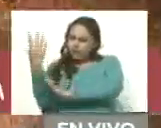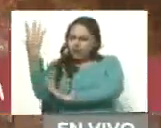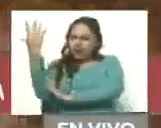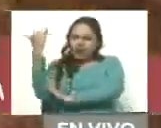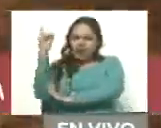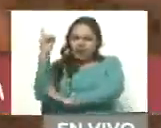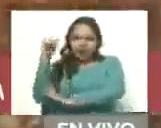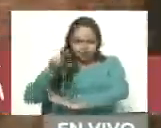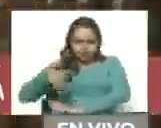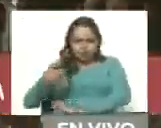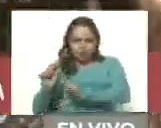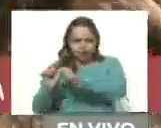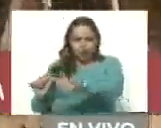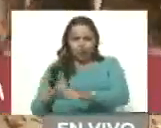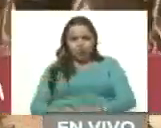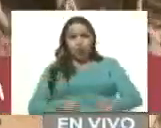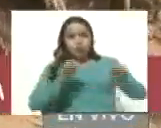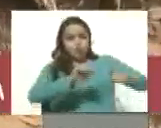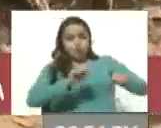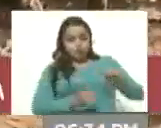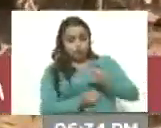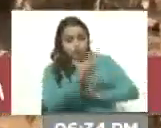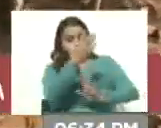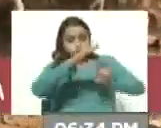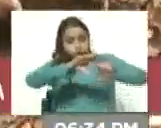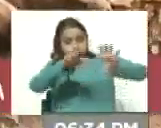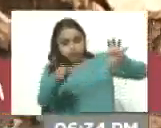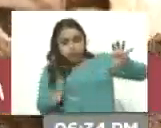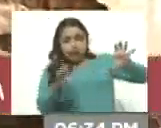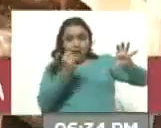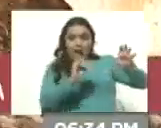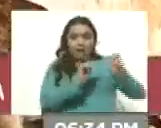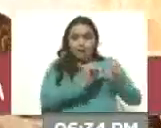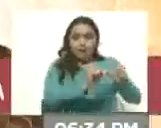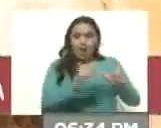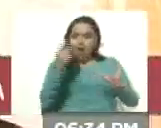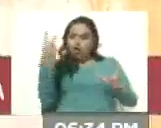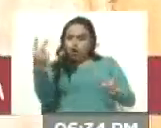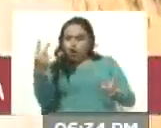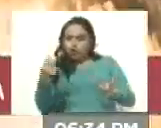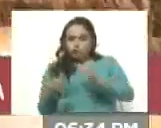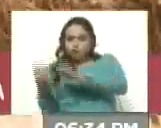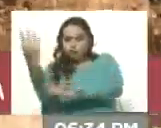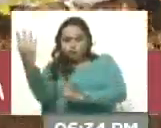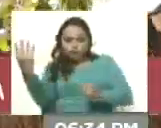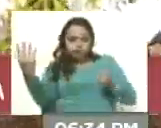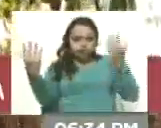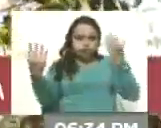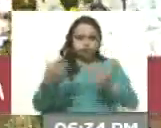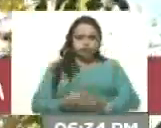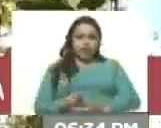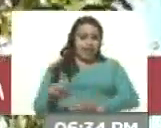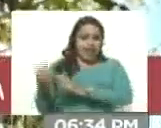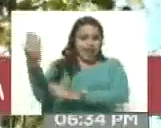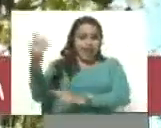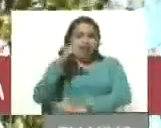mantener definitivamente hay que mantenerla hay 2 es una mata de caucho